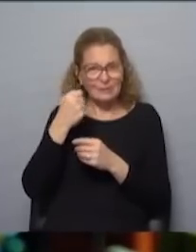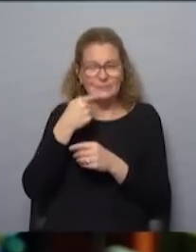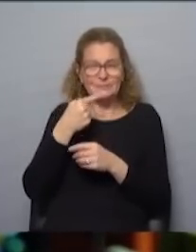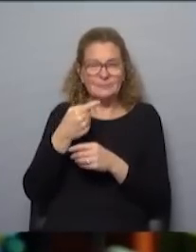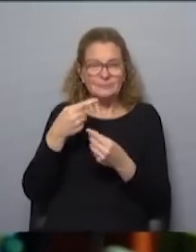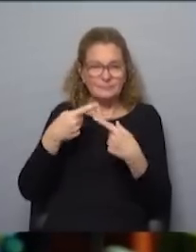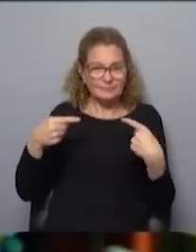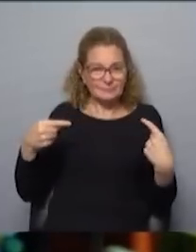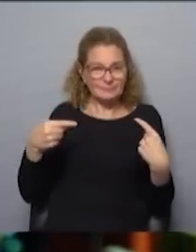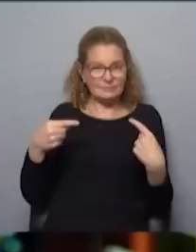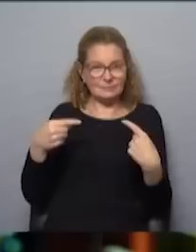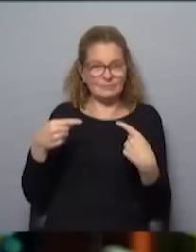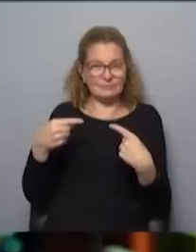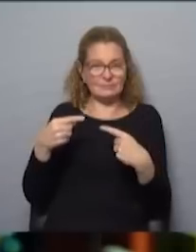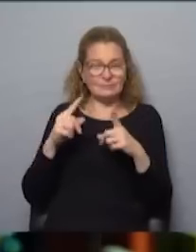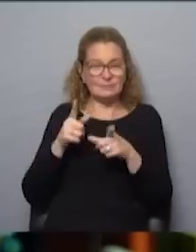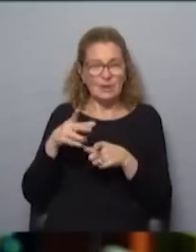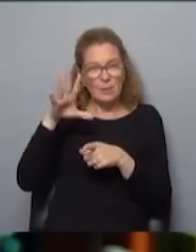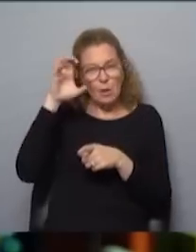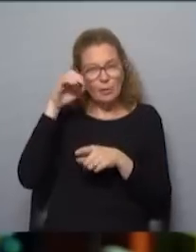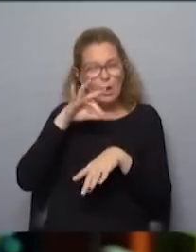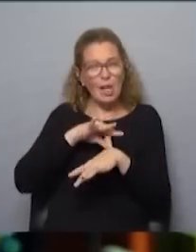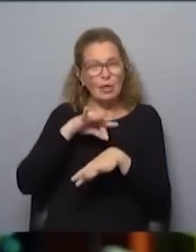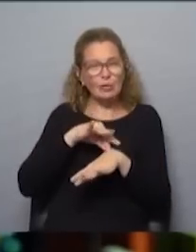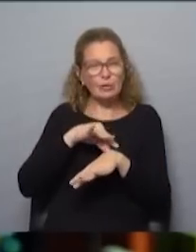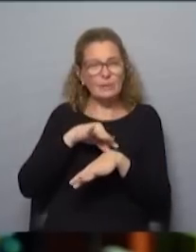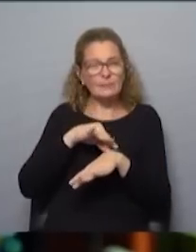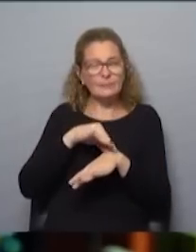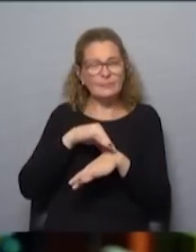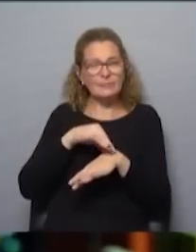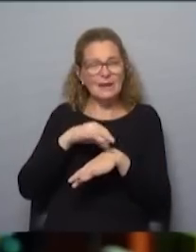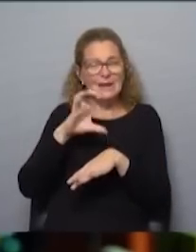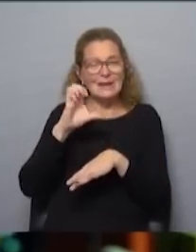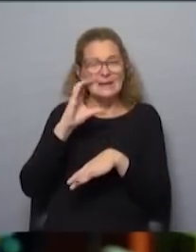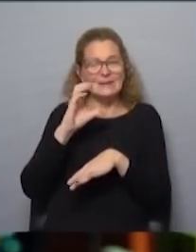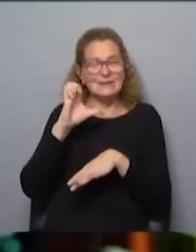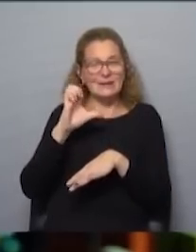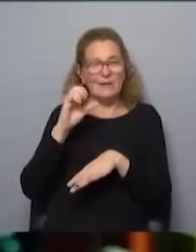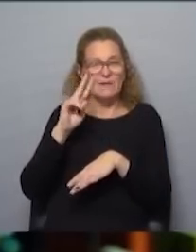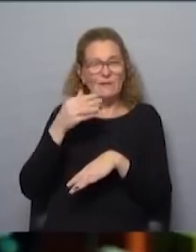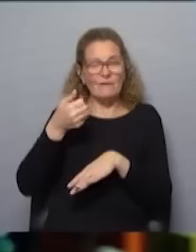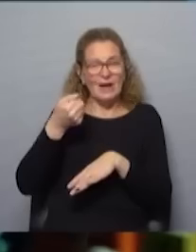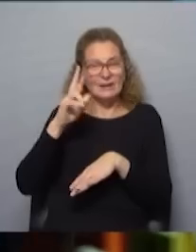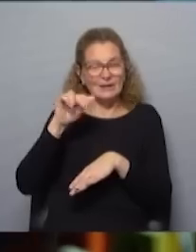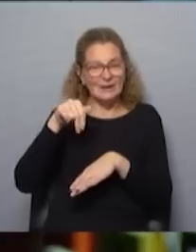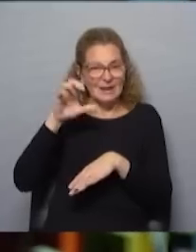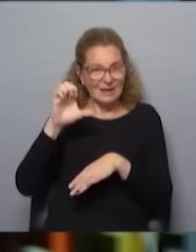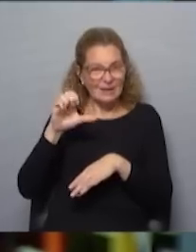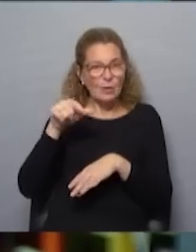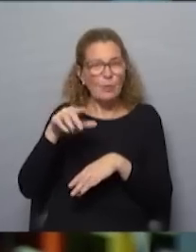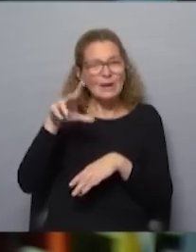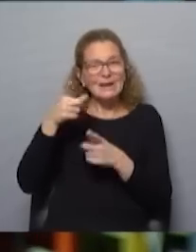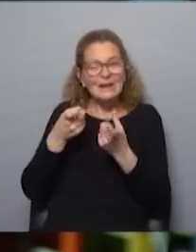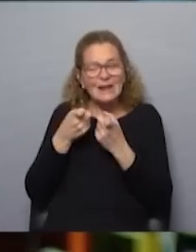varios especialistas entre ellos recuerdo a la autora silvia llevaron de que la necesidad de establecer un